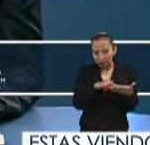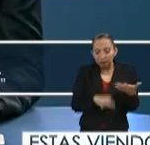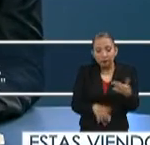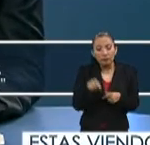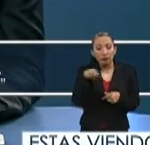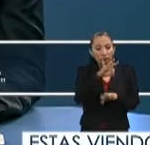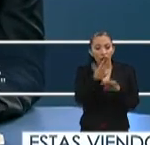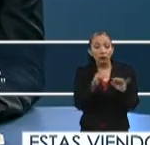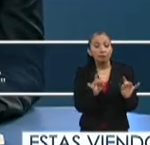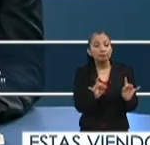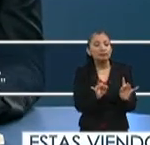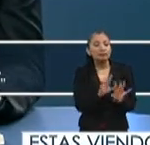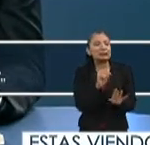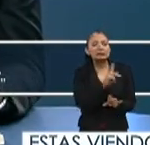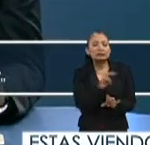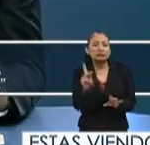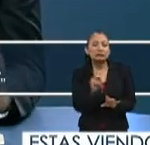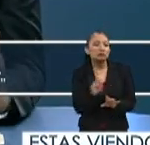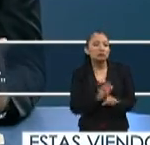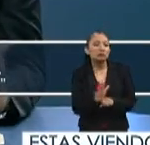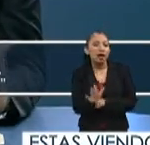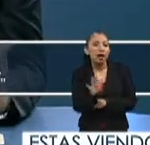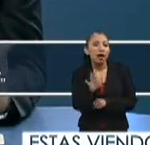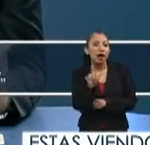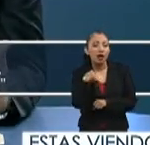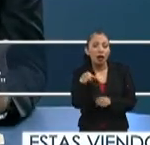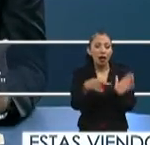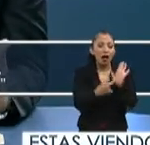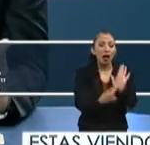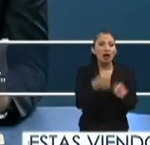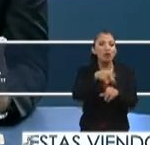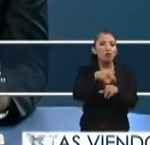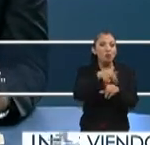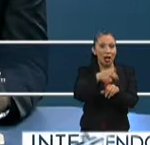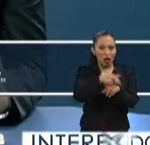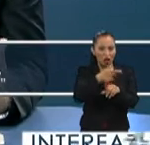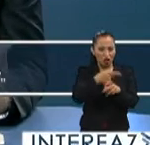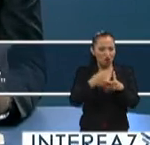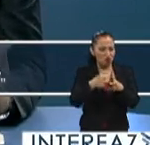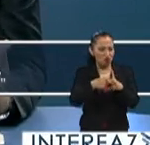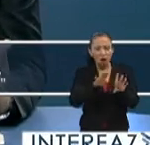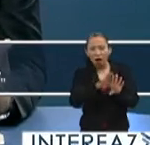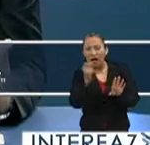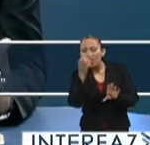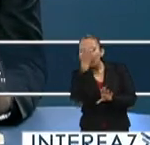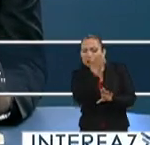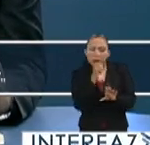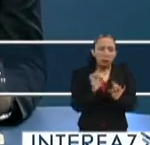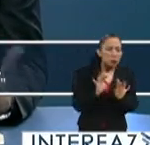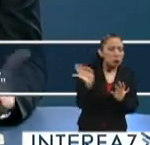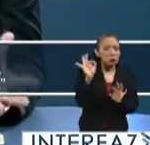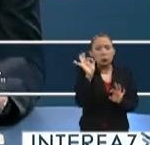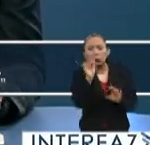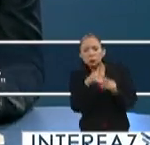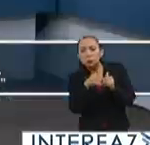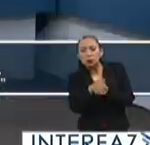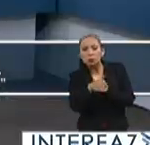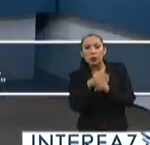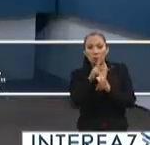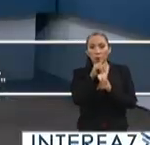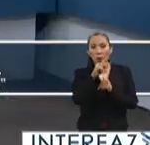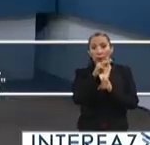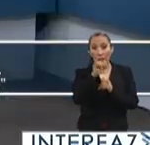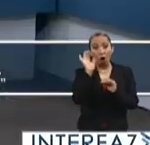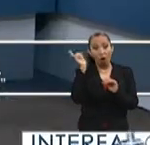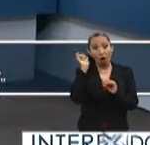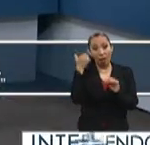en todas ellas el factor común es la presentación de los datos estadísticos, cómo entendemos las probabilidades. Esperamos que sea